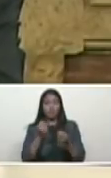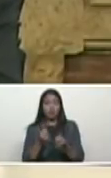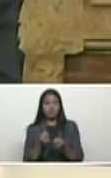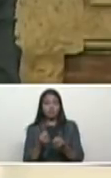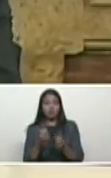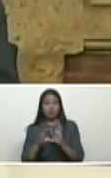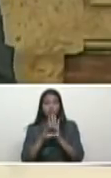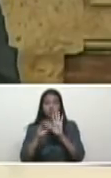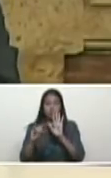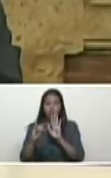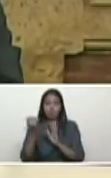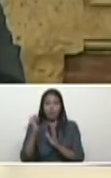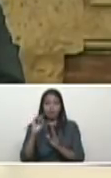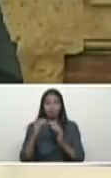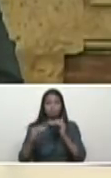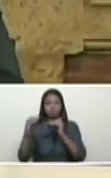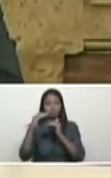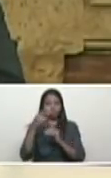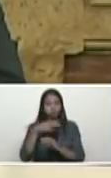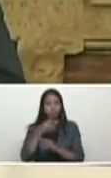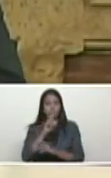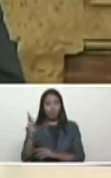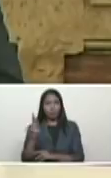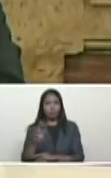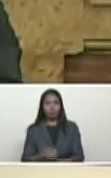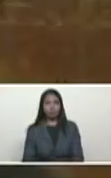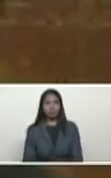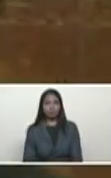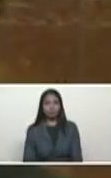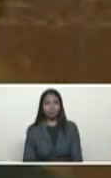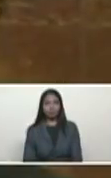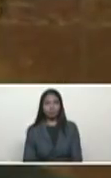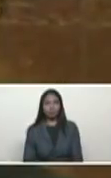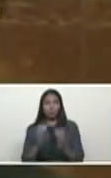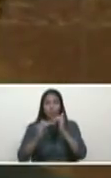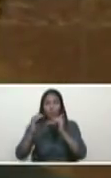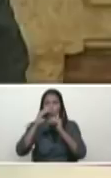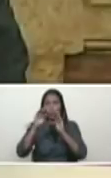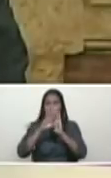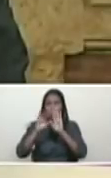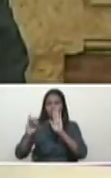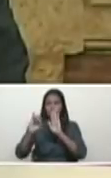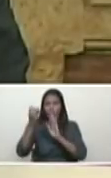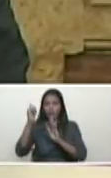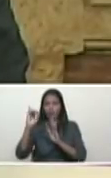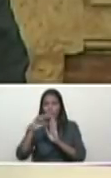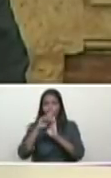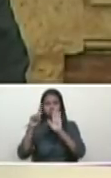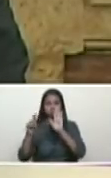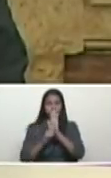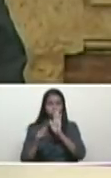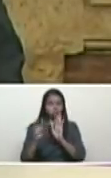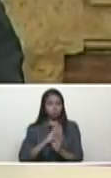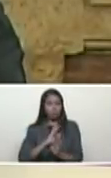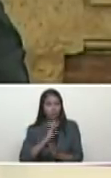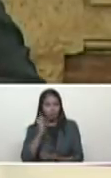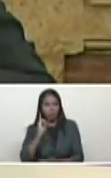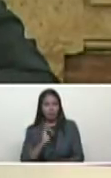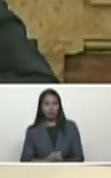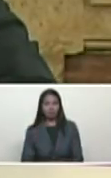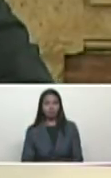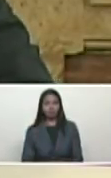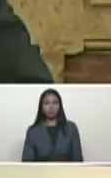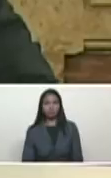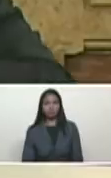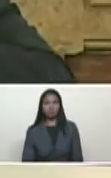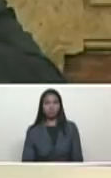como máximo poder de la república máxima poder constitucional y superá constitucional el